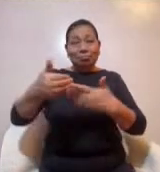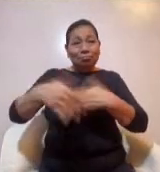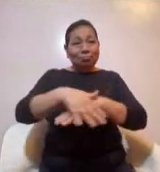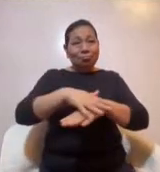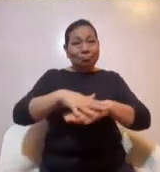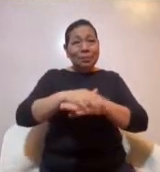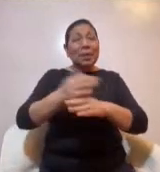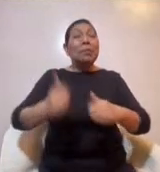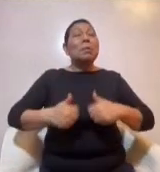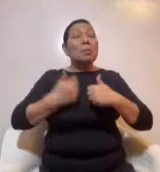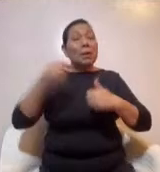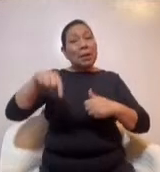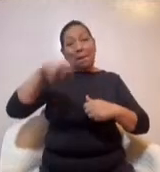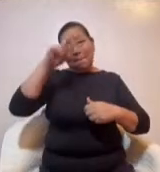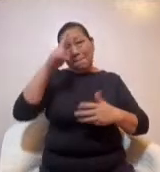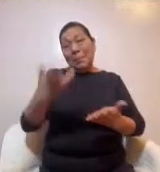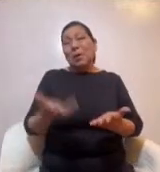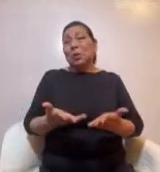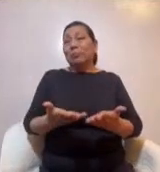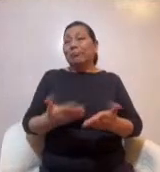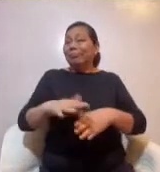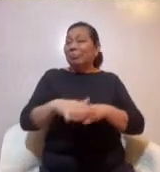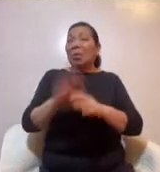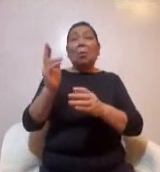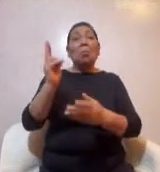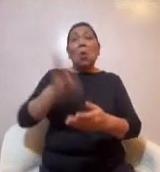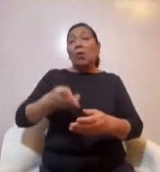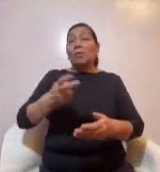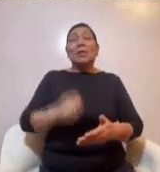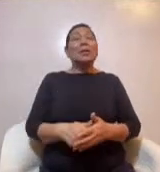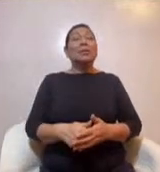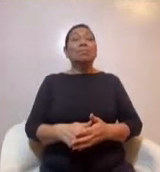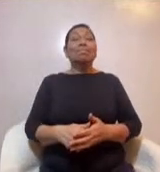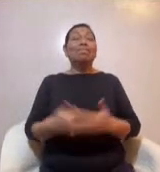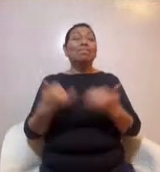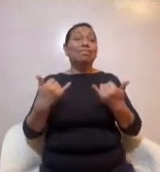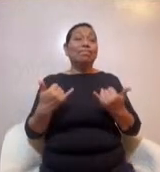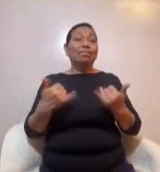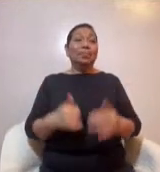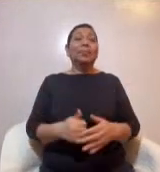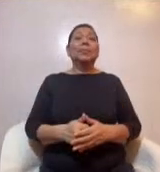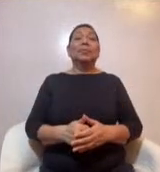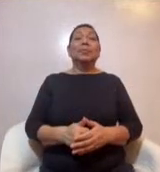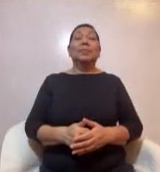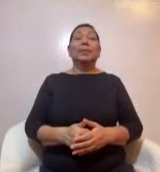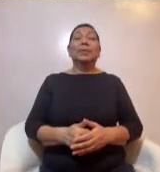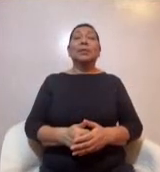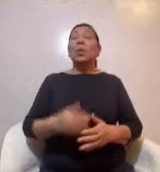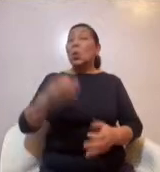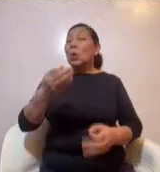su proceso de residencia, ¿no? Entonces me parece que esa